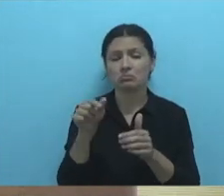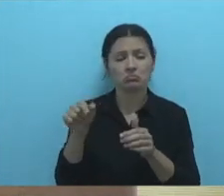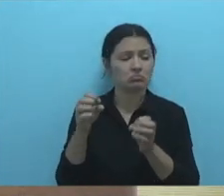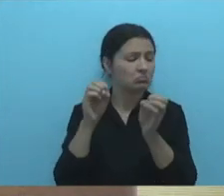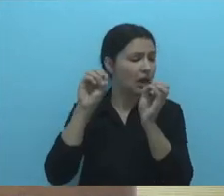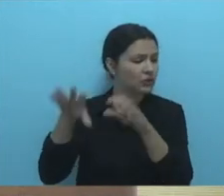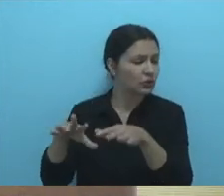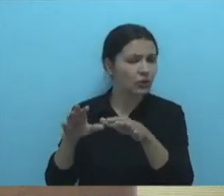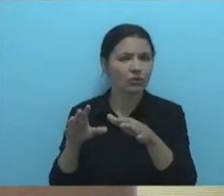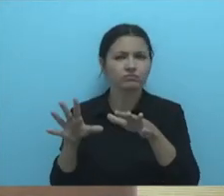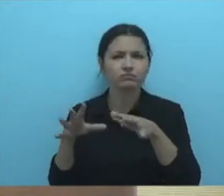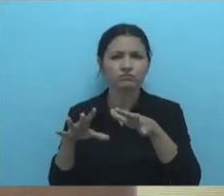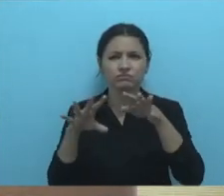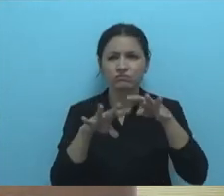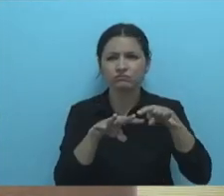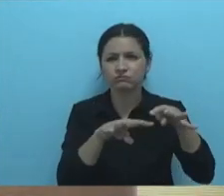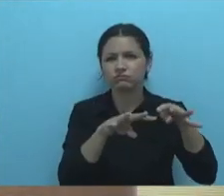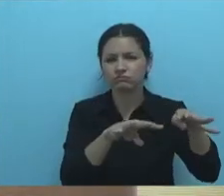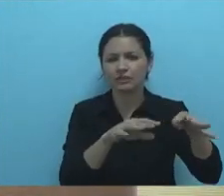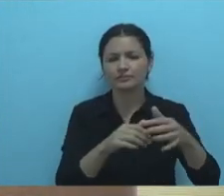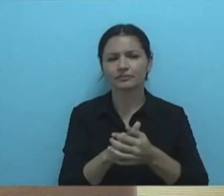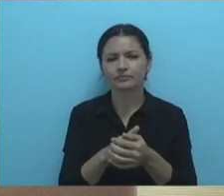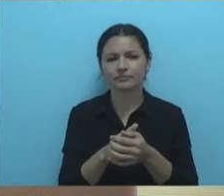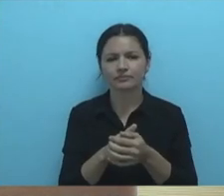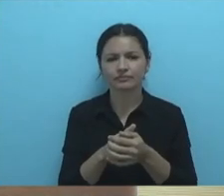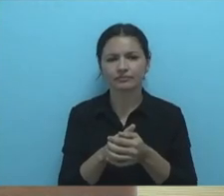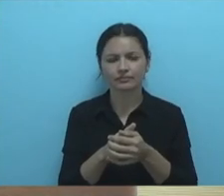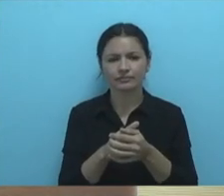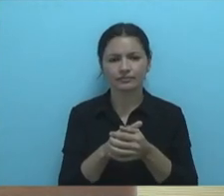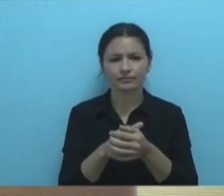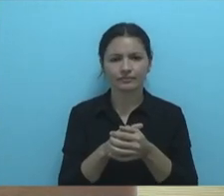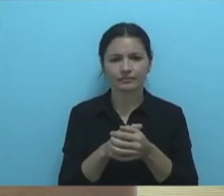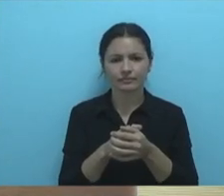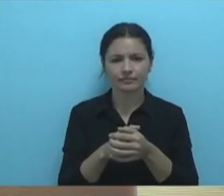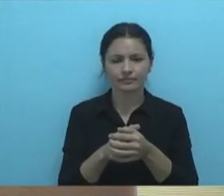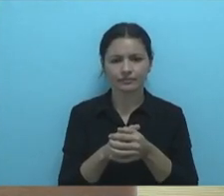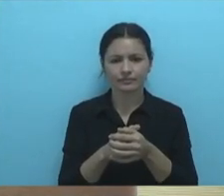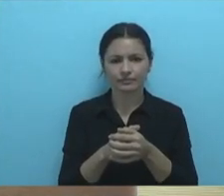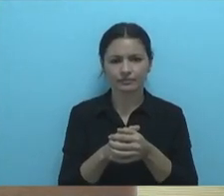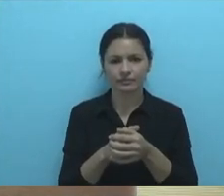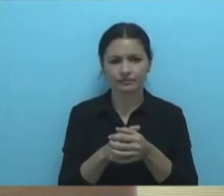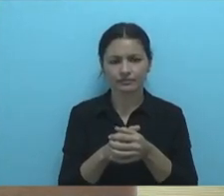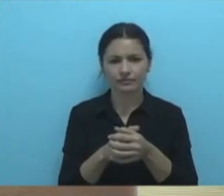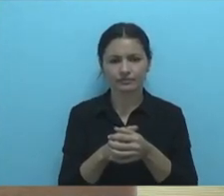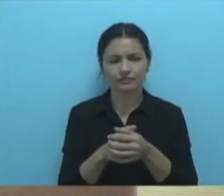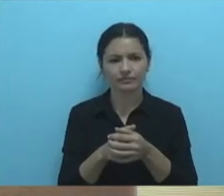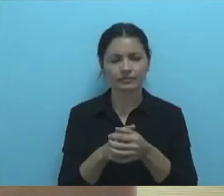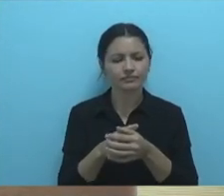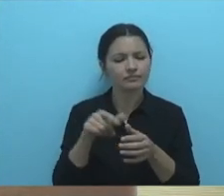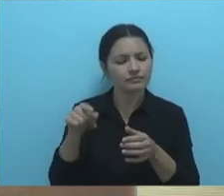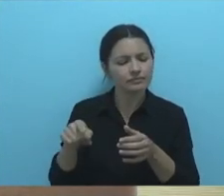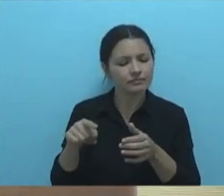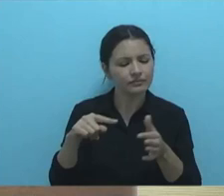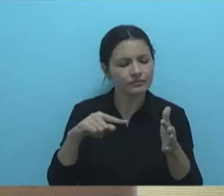pueblo cuando vino de esa ciudad que además ni siquiera era la ciudad era el villorio de Buenos Aires y